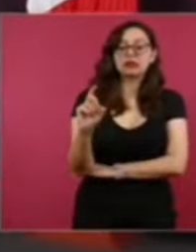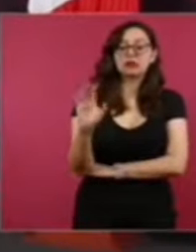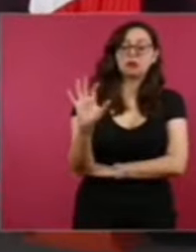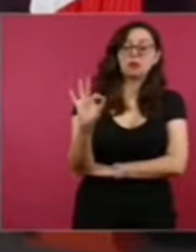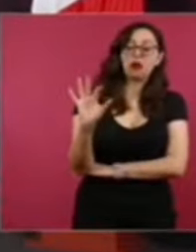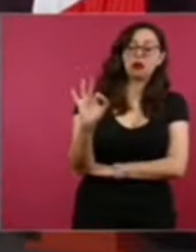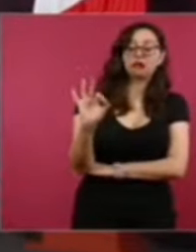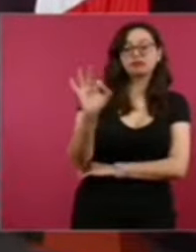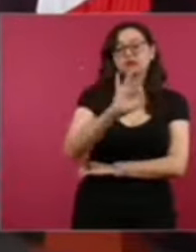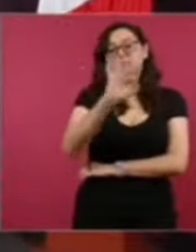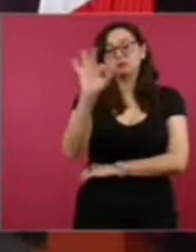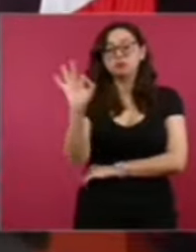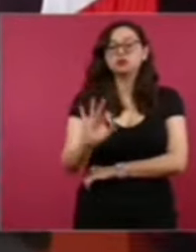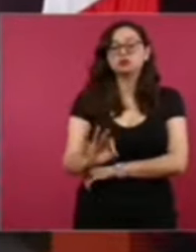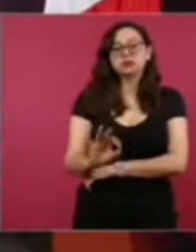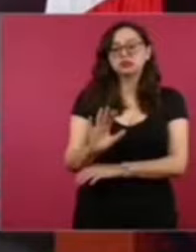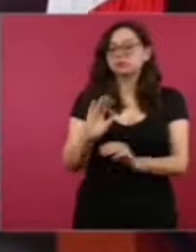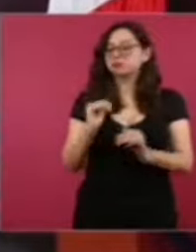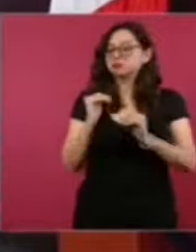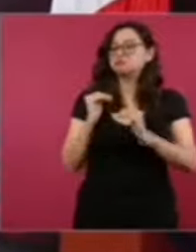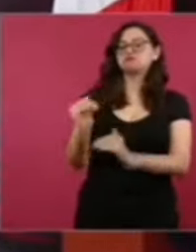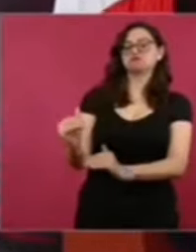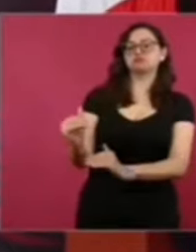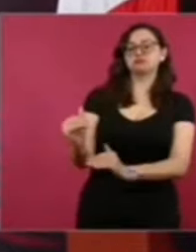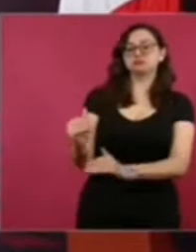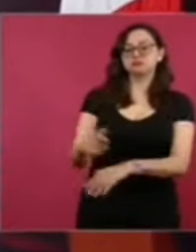30, 40% del salario.